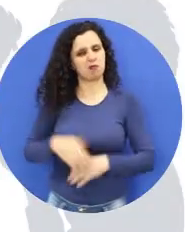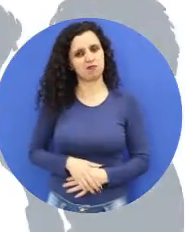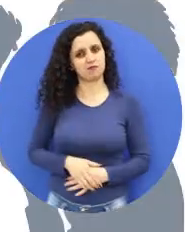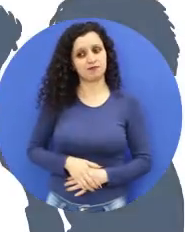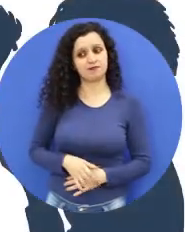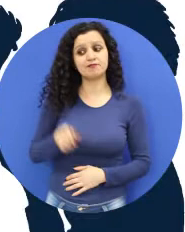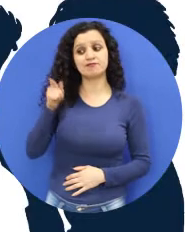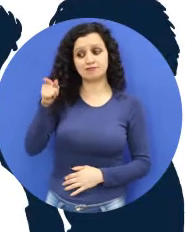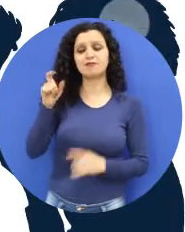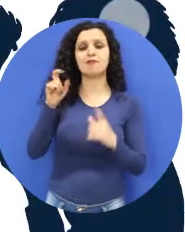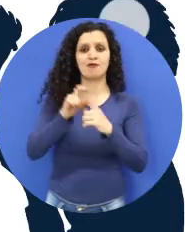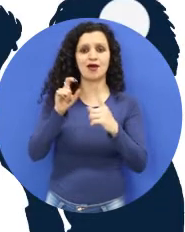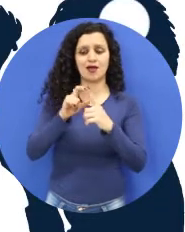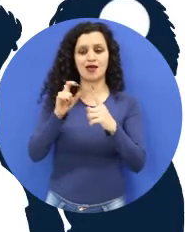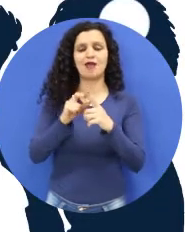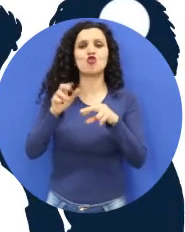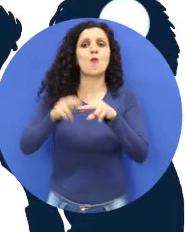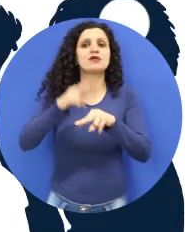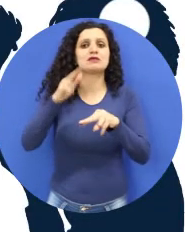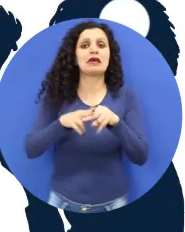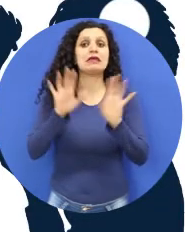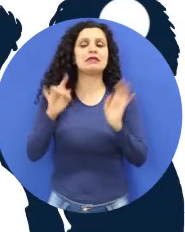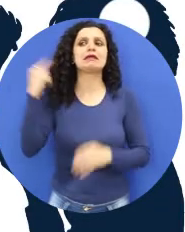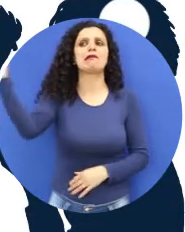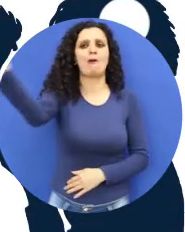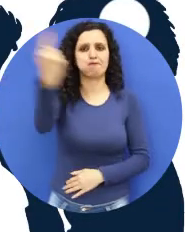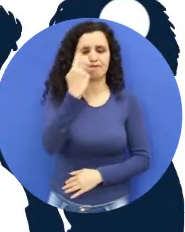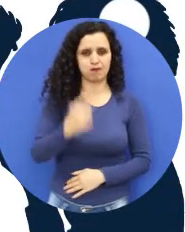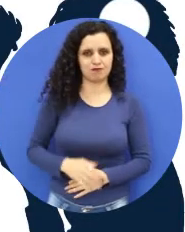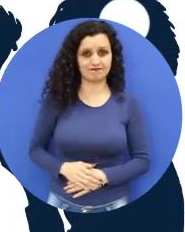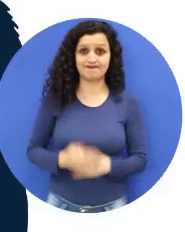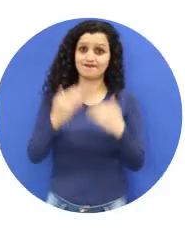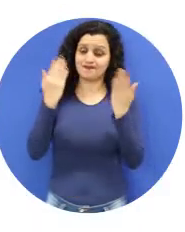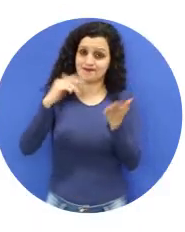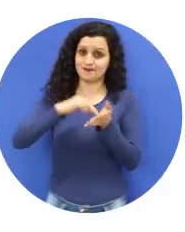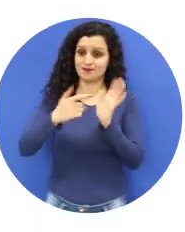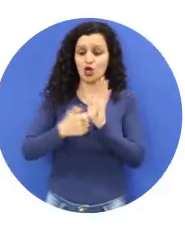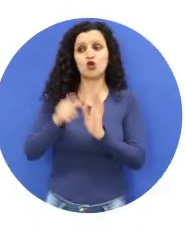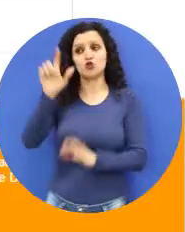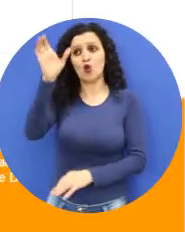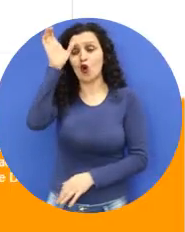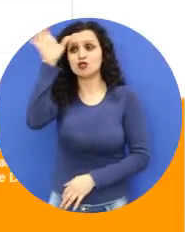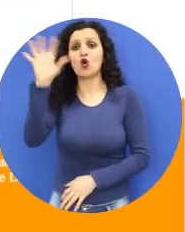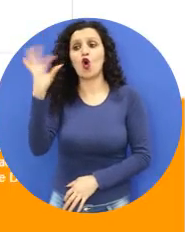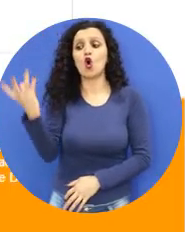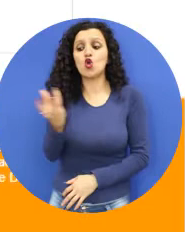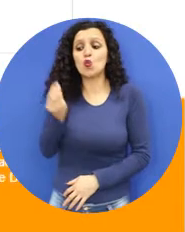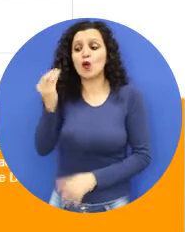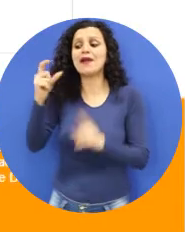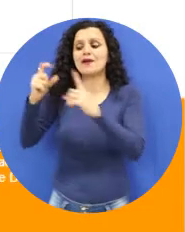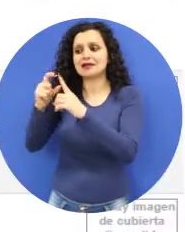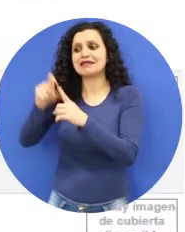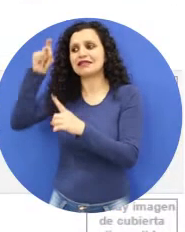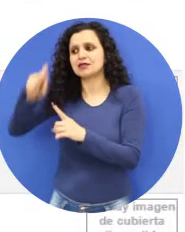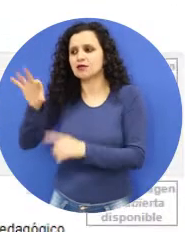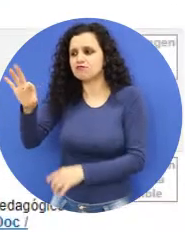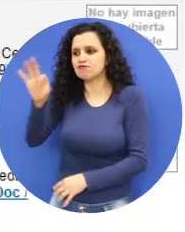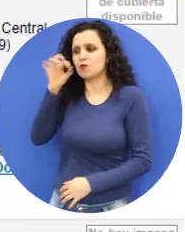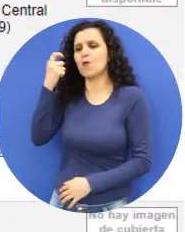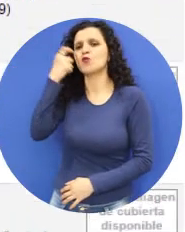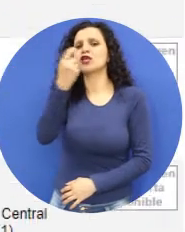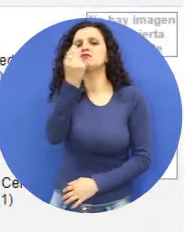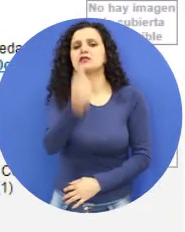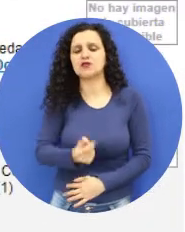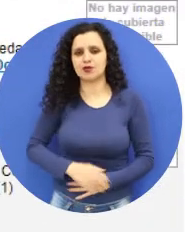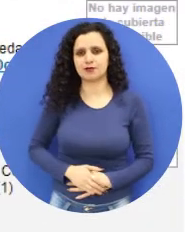Es una palabra normalizada y generalizada. Por tanto, es un término que refiere a una búsqueda específica. Es